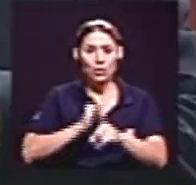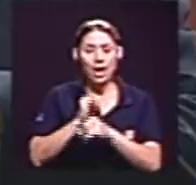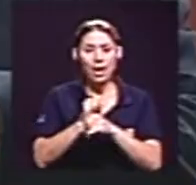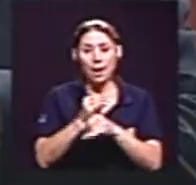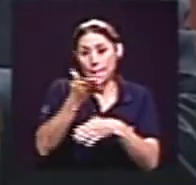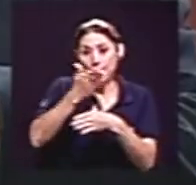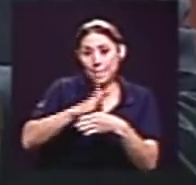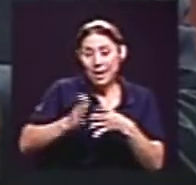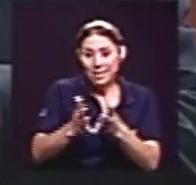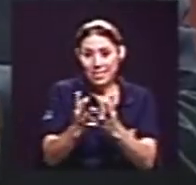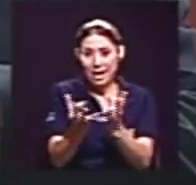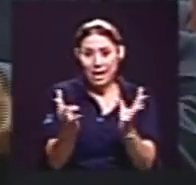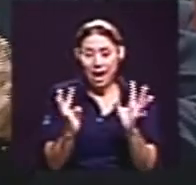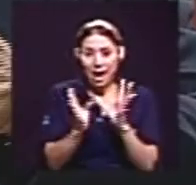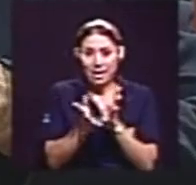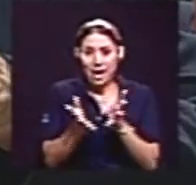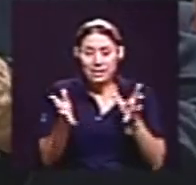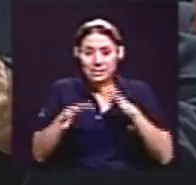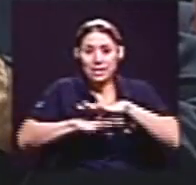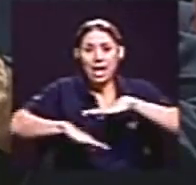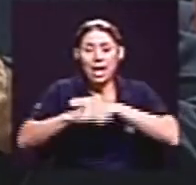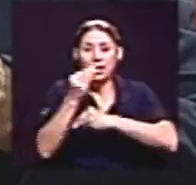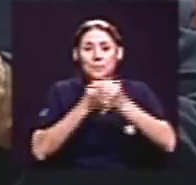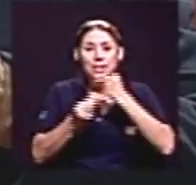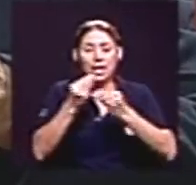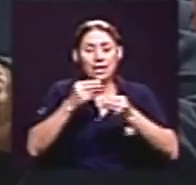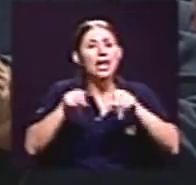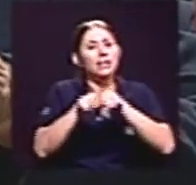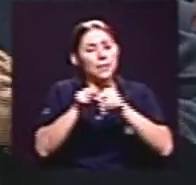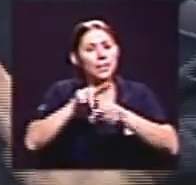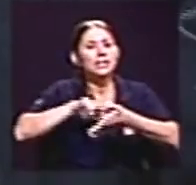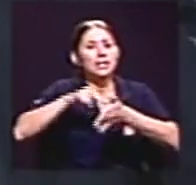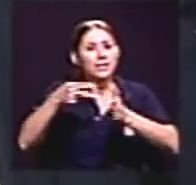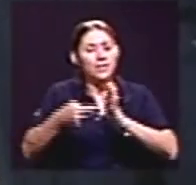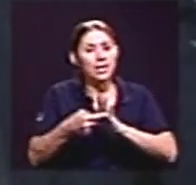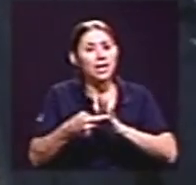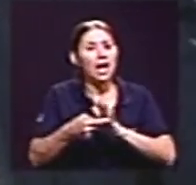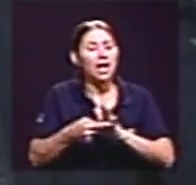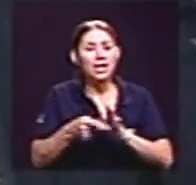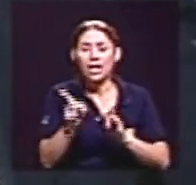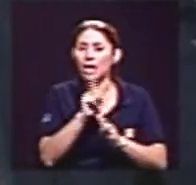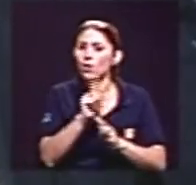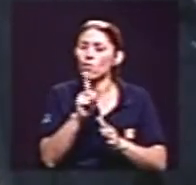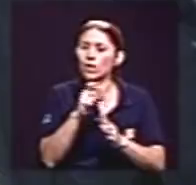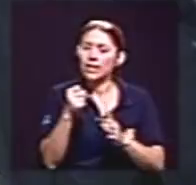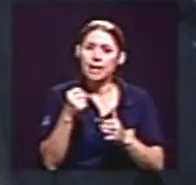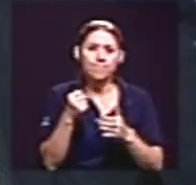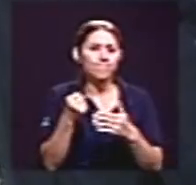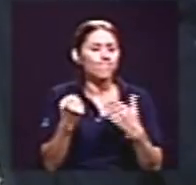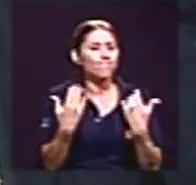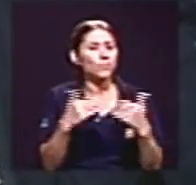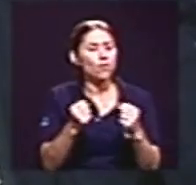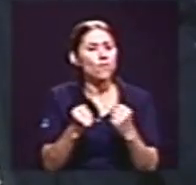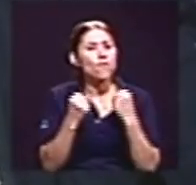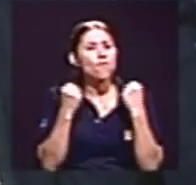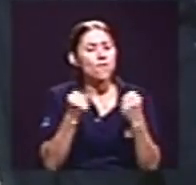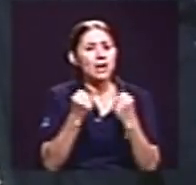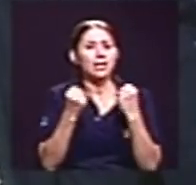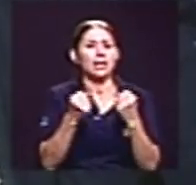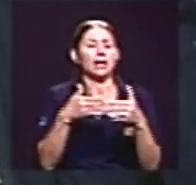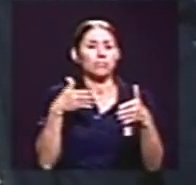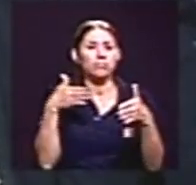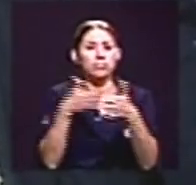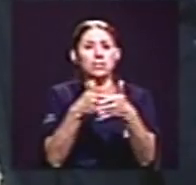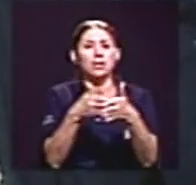canasta alimentaria, pues significa también que el golpe no fue tan fuerte. Y me parece que